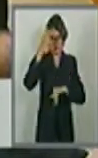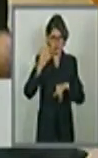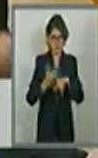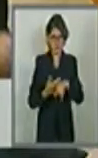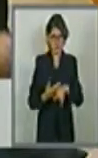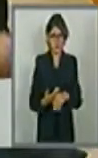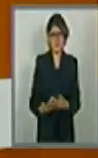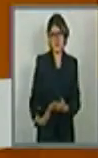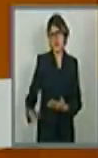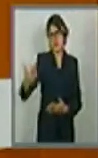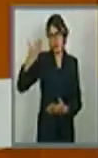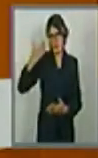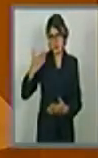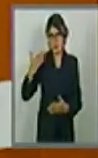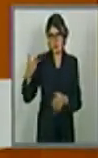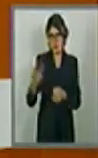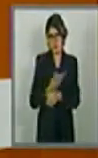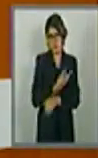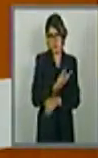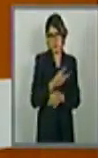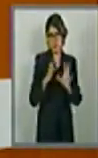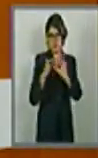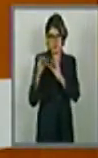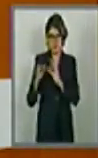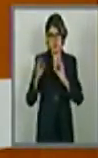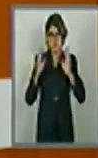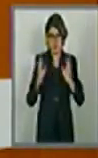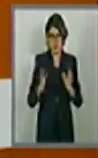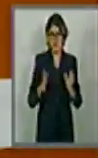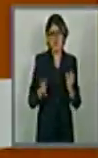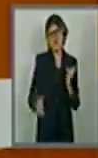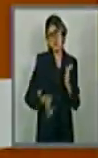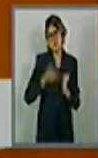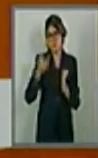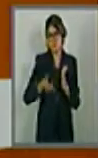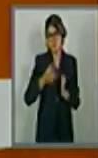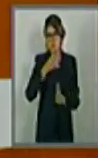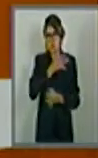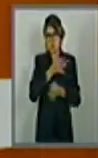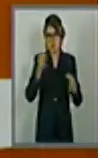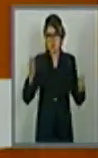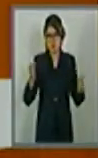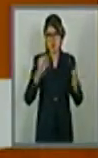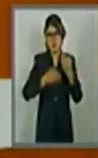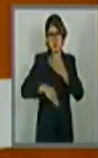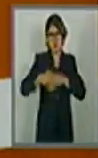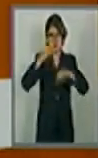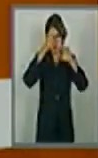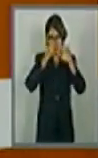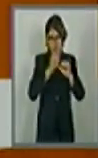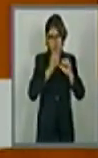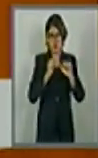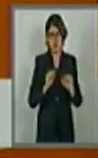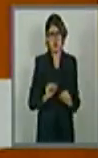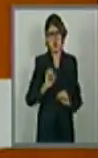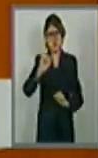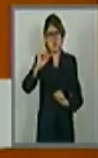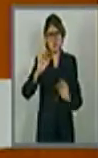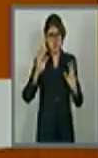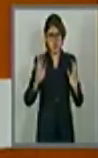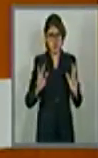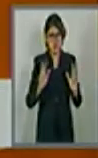en la sesión pasada se aprobó un pronunciamiento contra la violencia por consenso de todos los grupos representados en